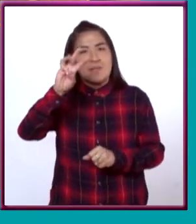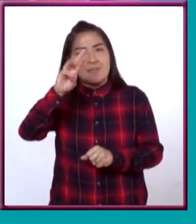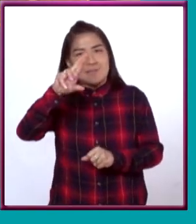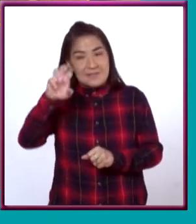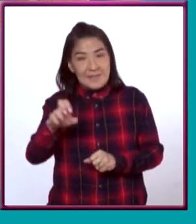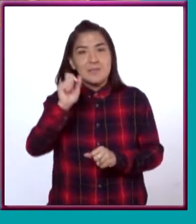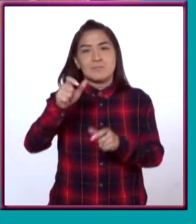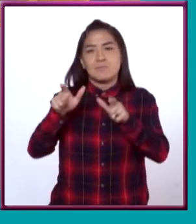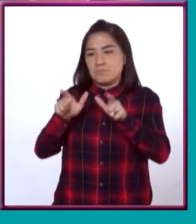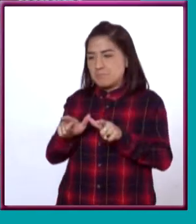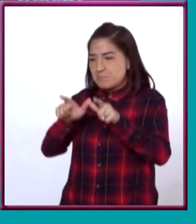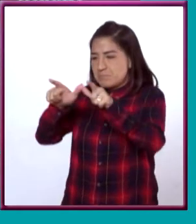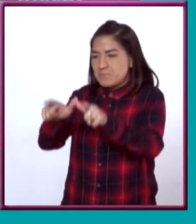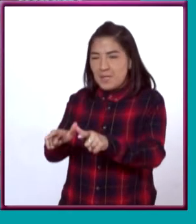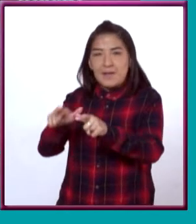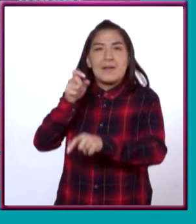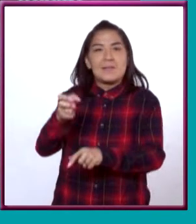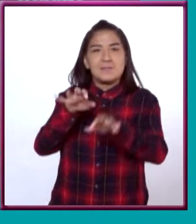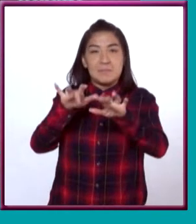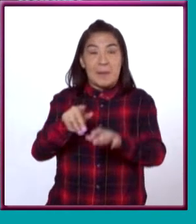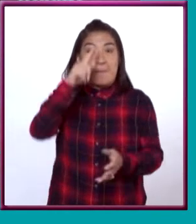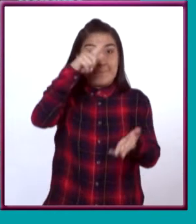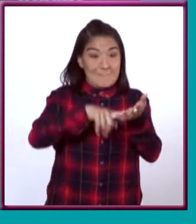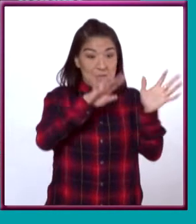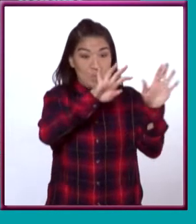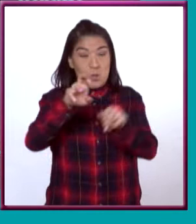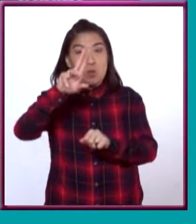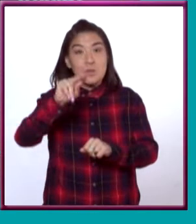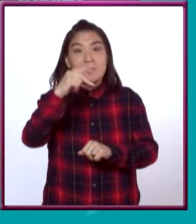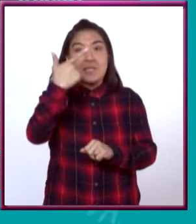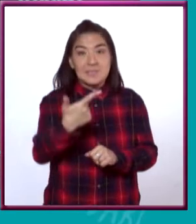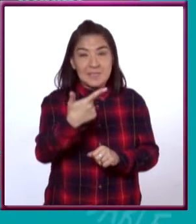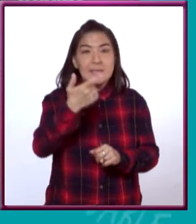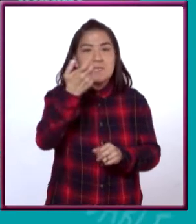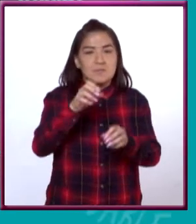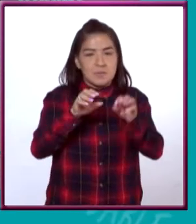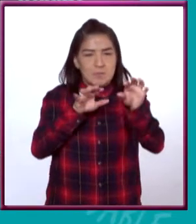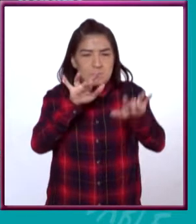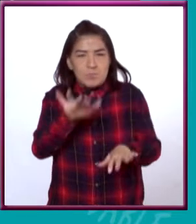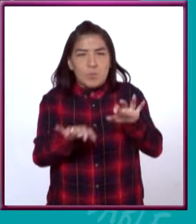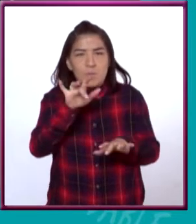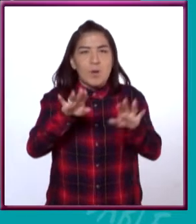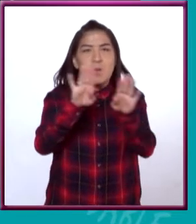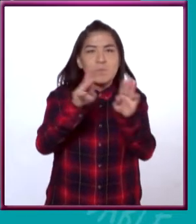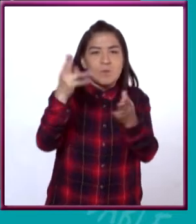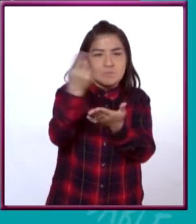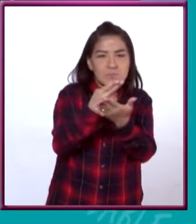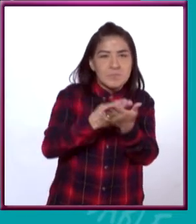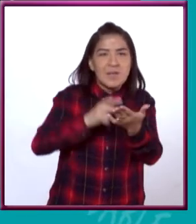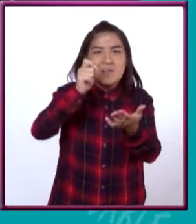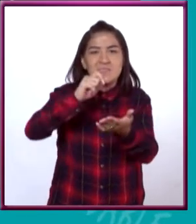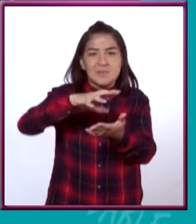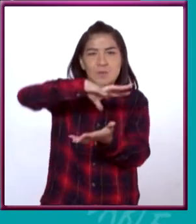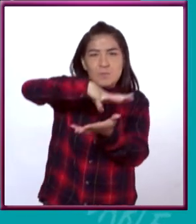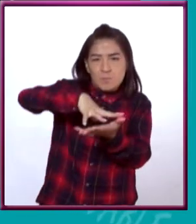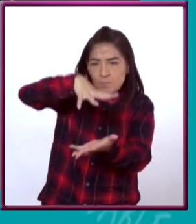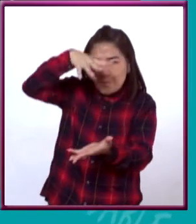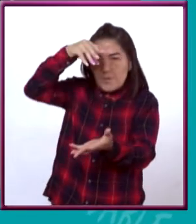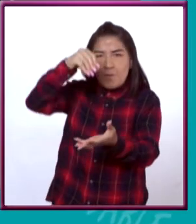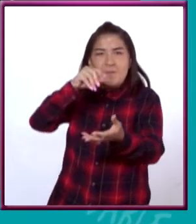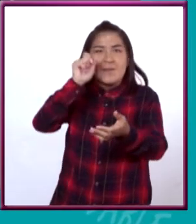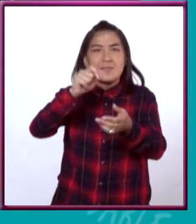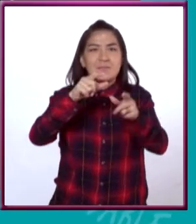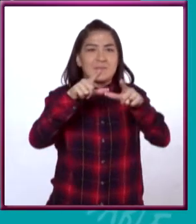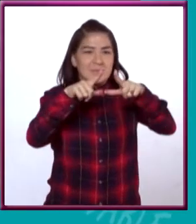en disquetes. Para 1987 se lanzó un programa que hacía geometría de cuerpos sólidos, o sea,